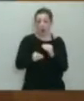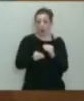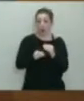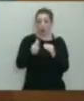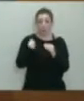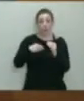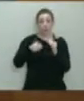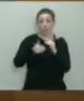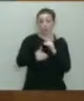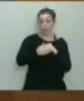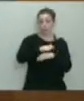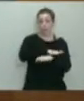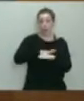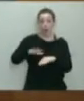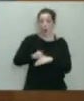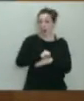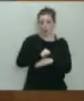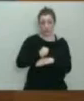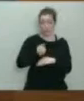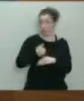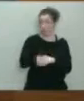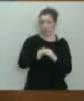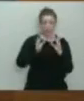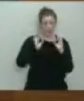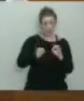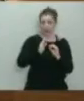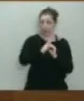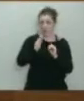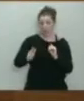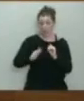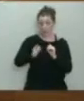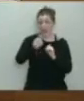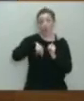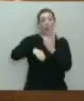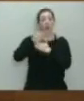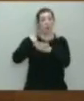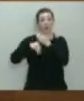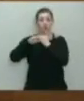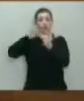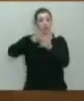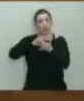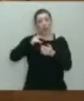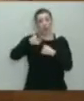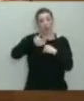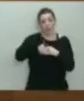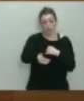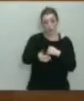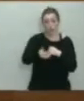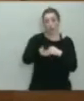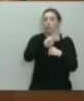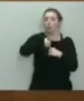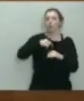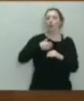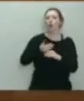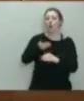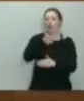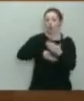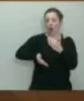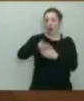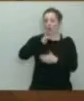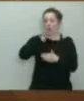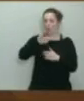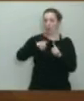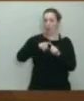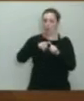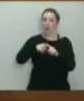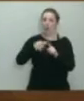del futuro, lastrar a las generaciones del futuro. Es lo que venimos haciendo del pasado y nosotros le dijimos que colaboraríamos en hacer un corte lo más limpio posible